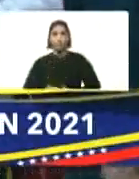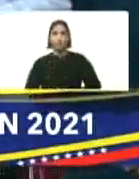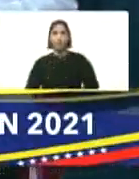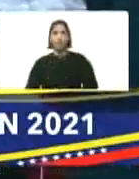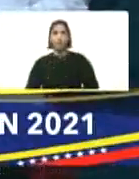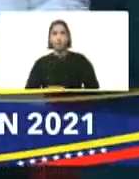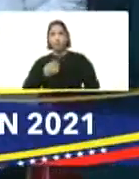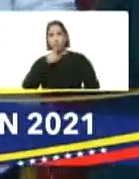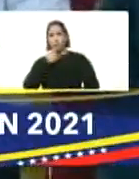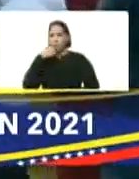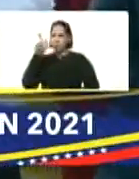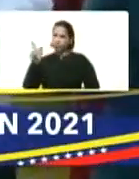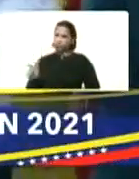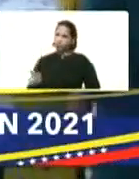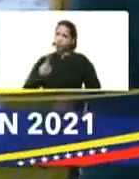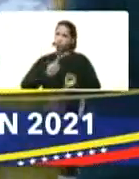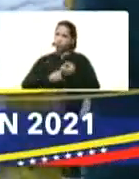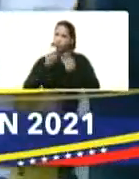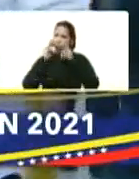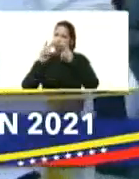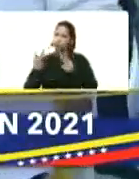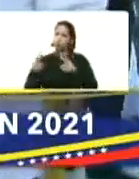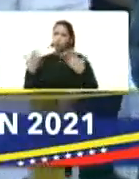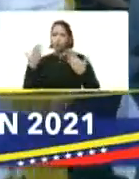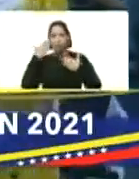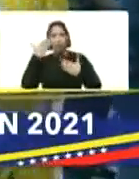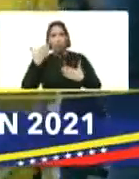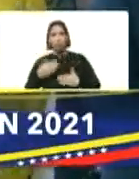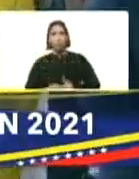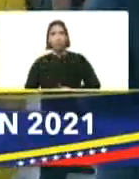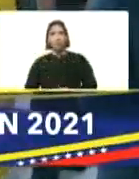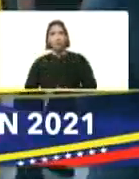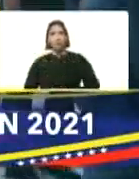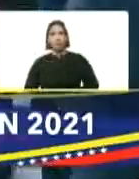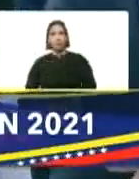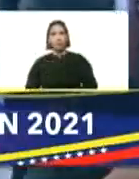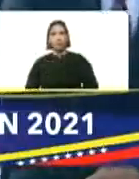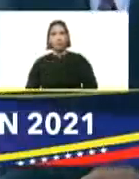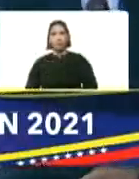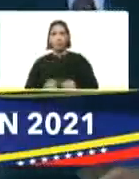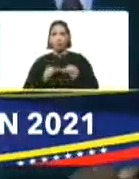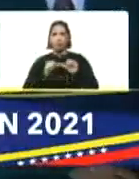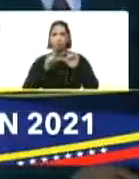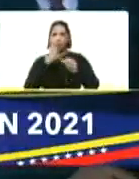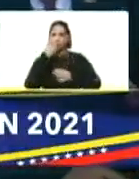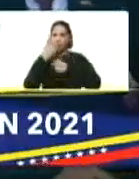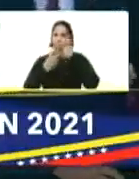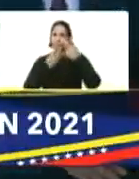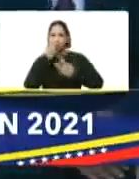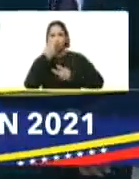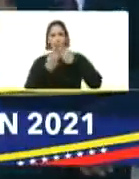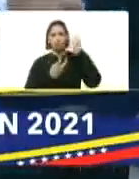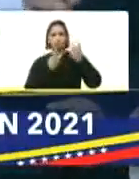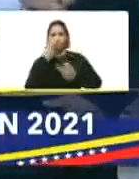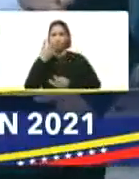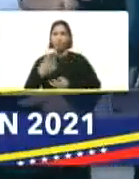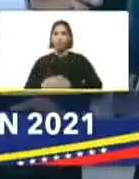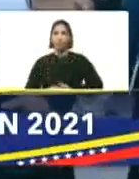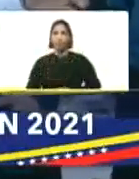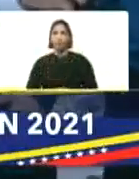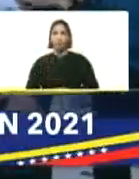muy bonita Cilia hoy. Mi saludo. Aquí continuamos, miren. La seda